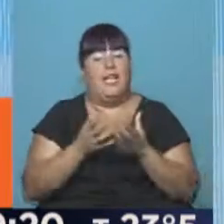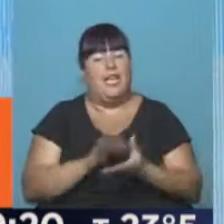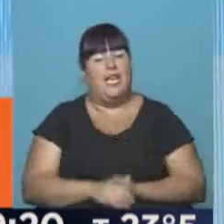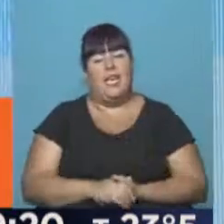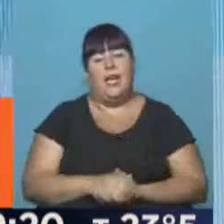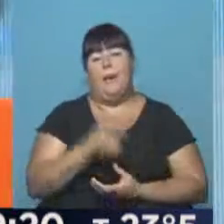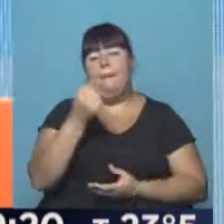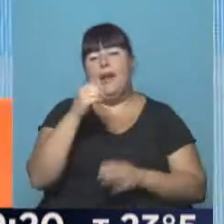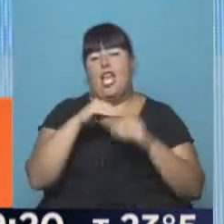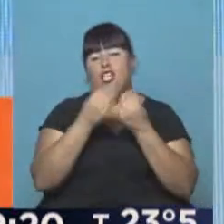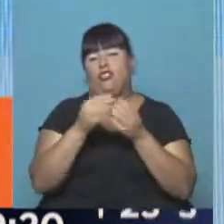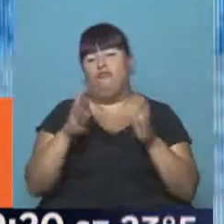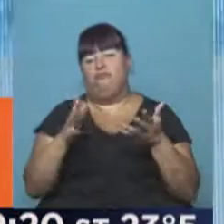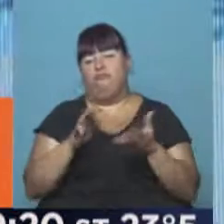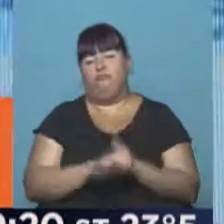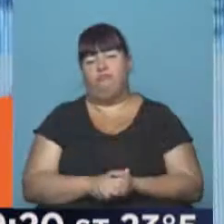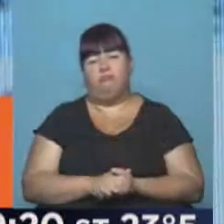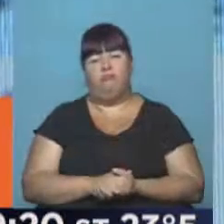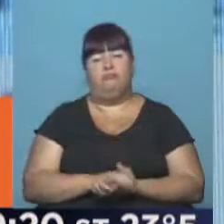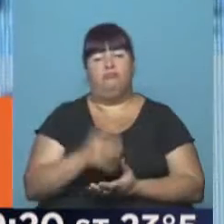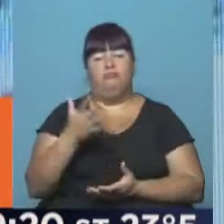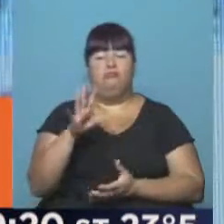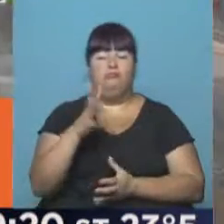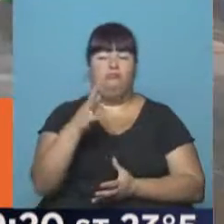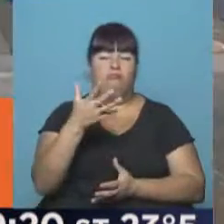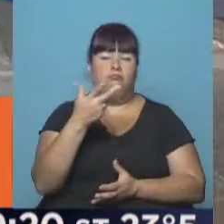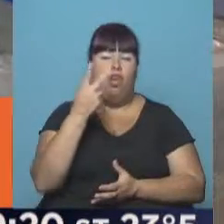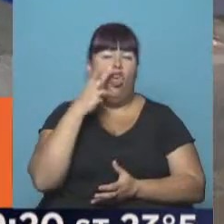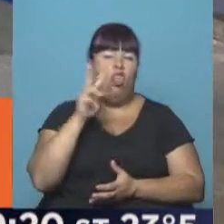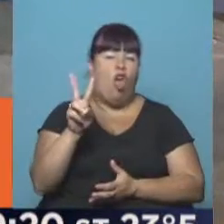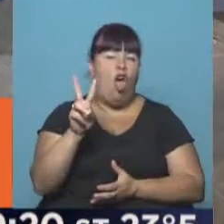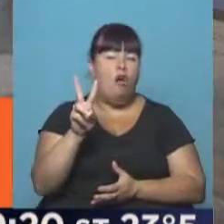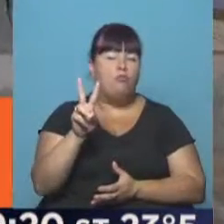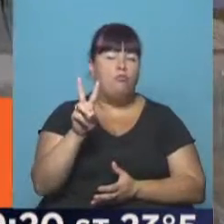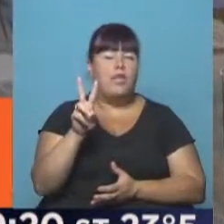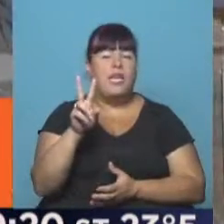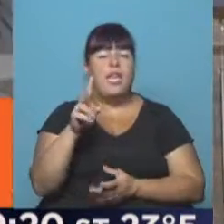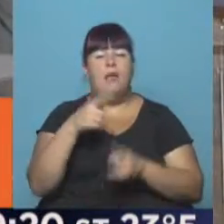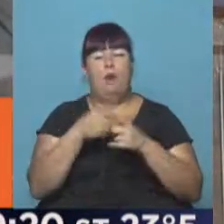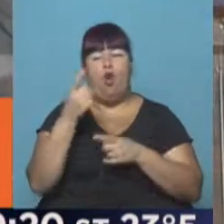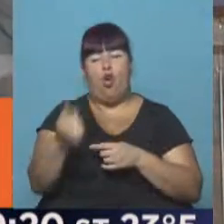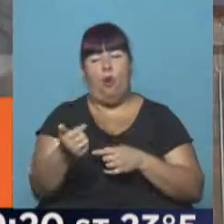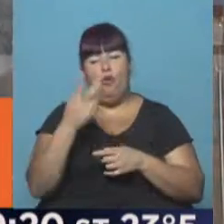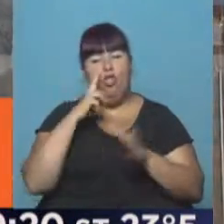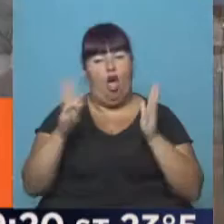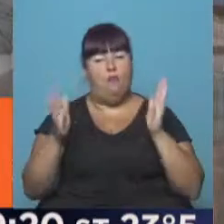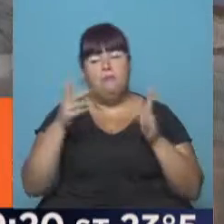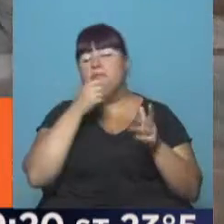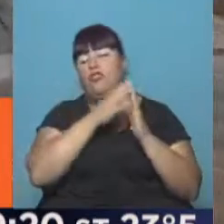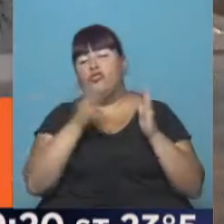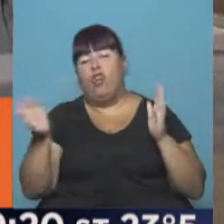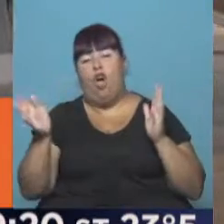el precio promedio de alrededor de 12 mil transacciones si miramos todo el